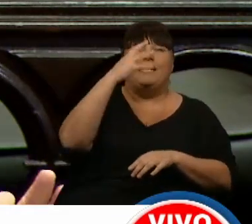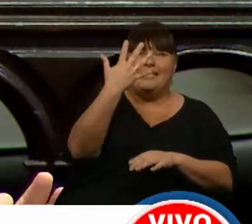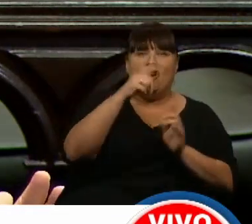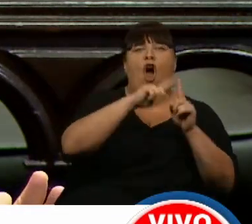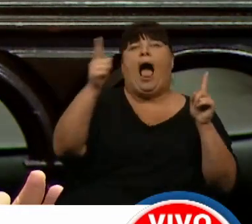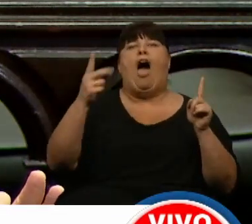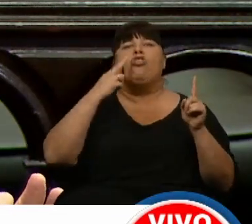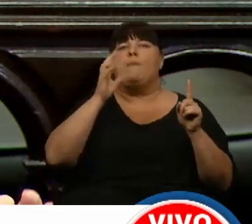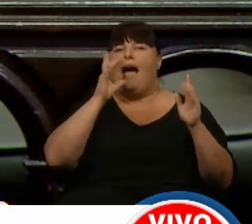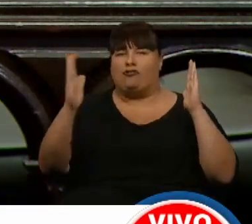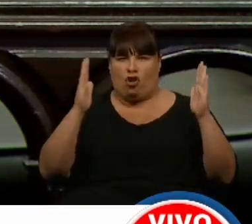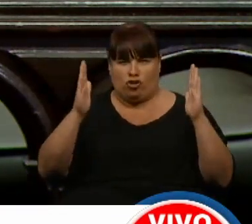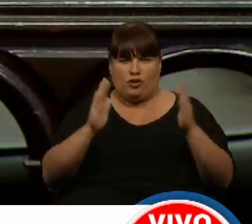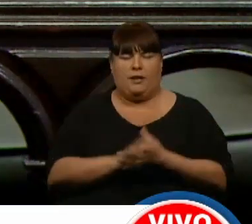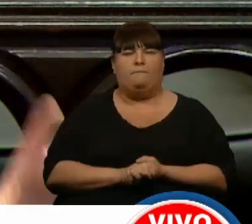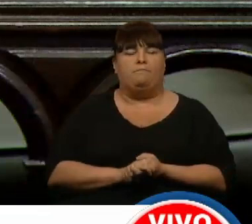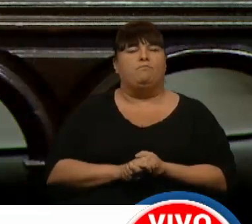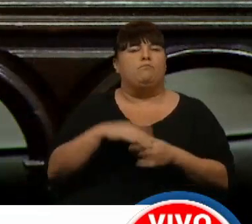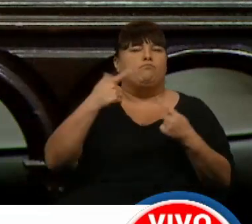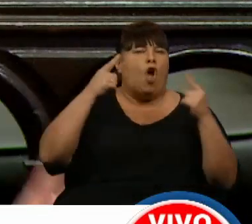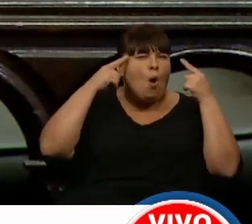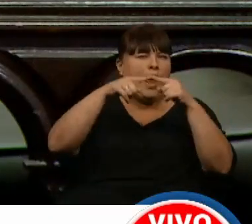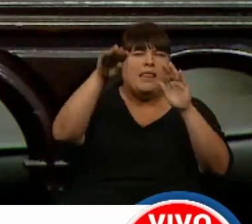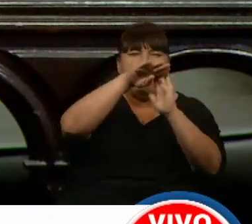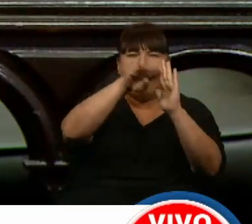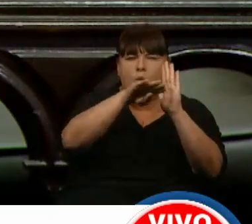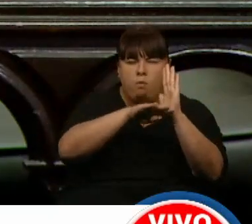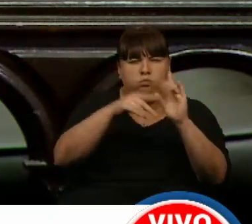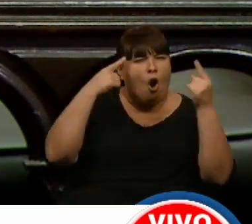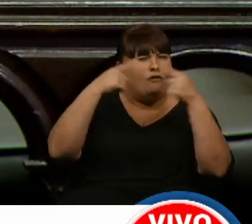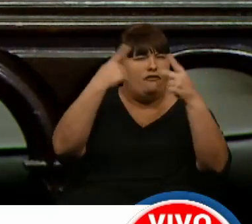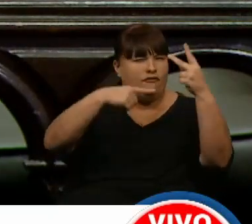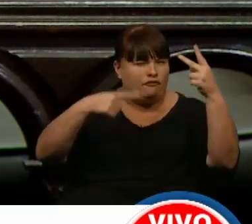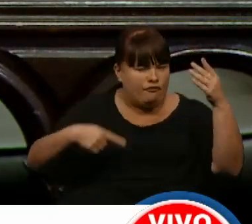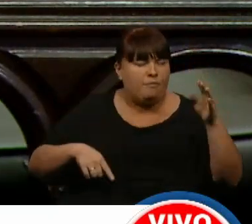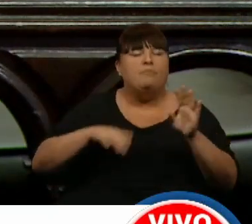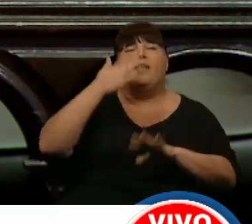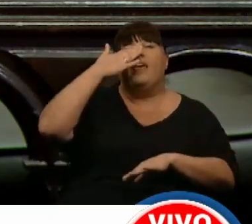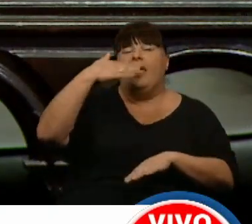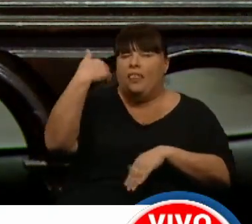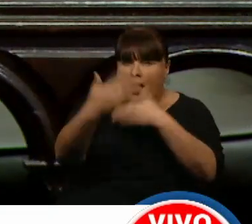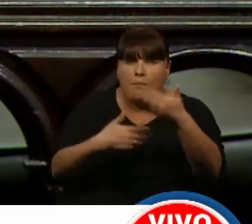a 2014. Un conjunto de metas, un conjunto de objetivos. Después vino